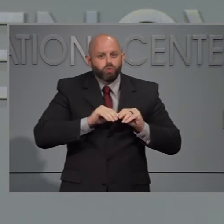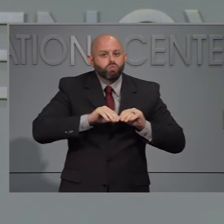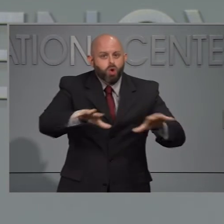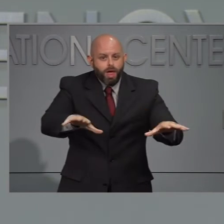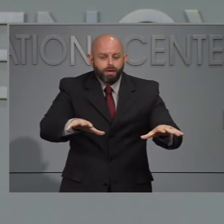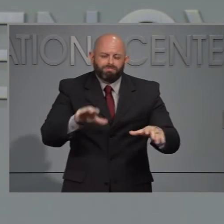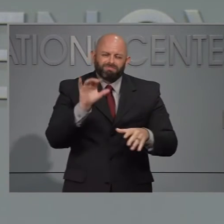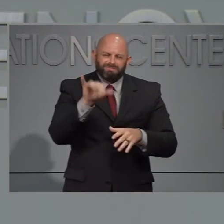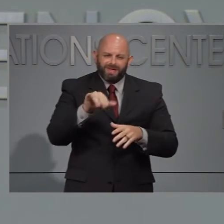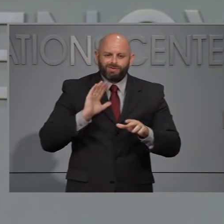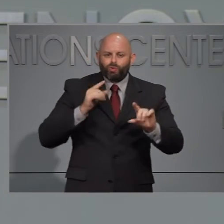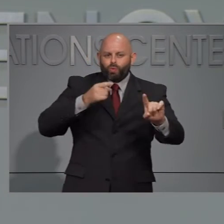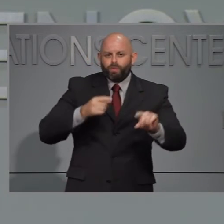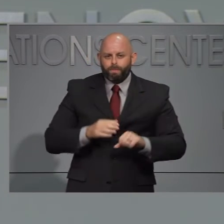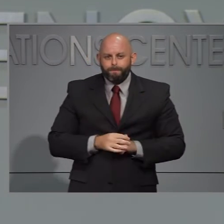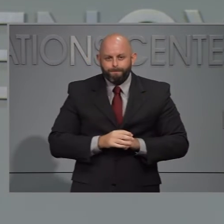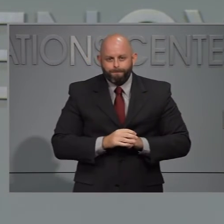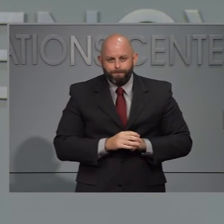del virus en nuestro estado.